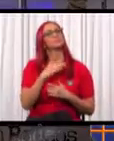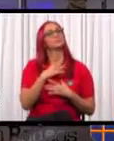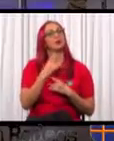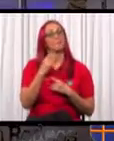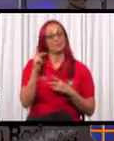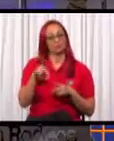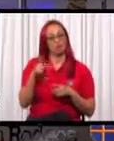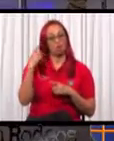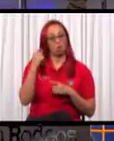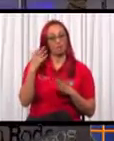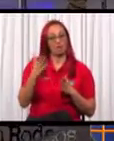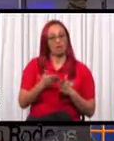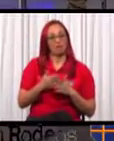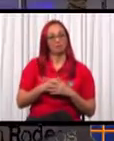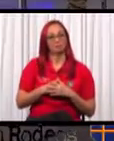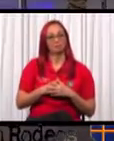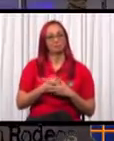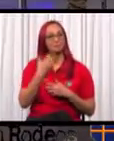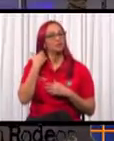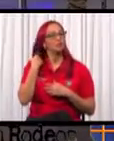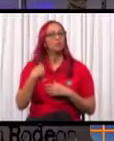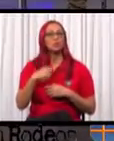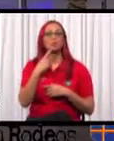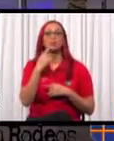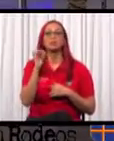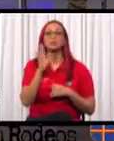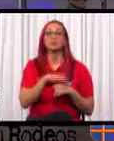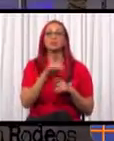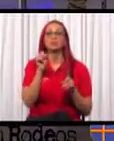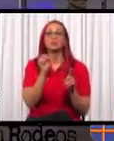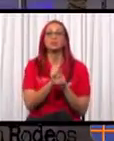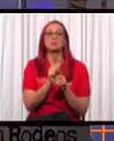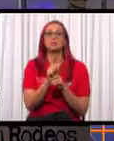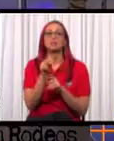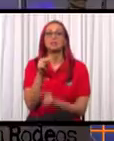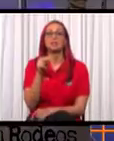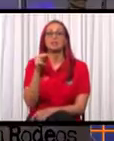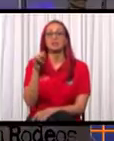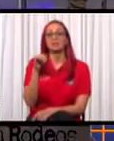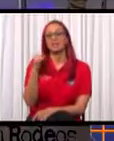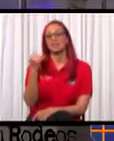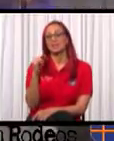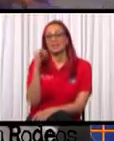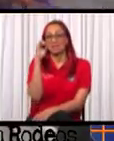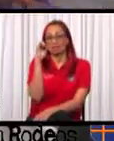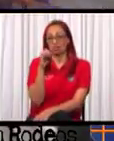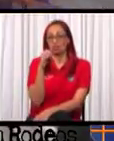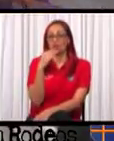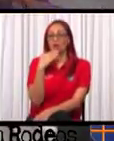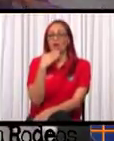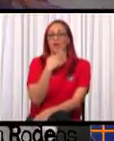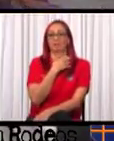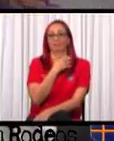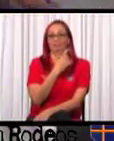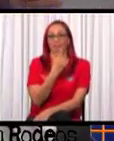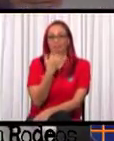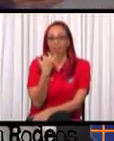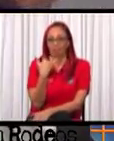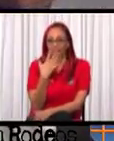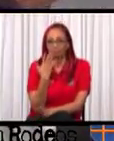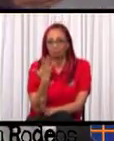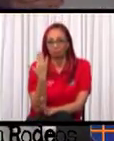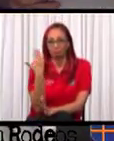el expositor hace sobre el fenómeno del Niño. El fenómeno del Niño, gracias a Dios, el Instituto Meteorológico